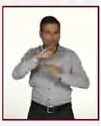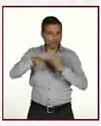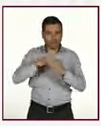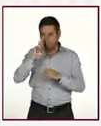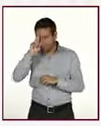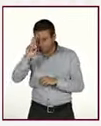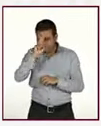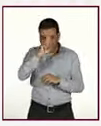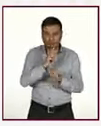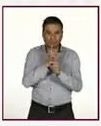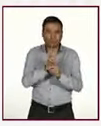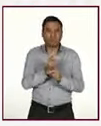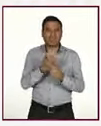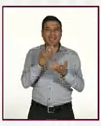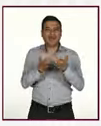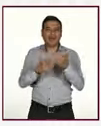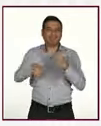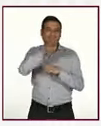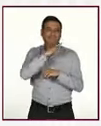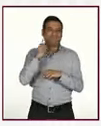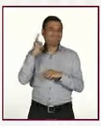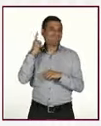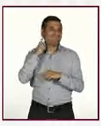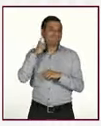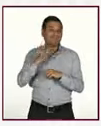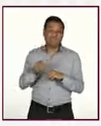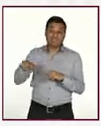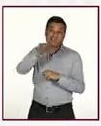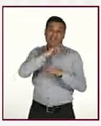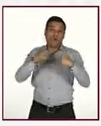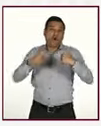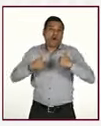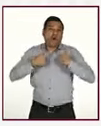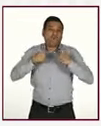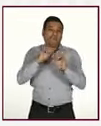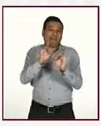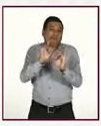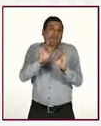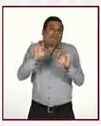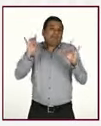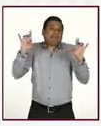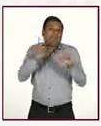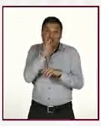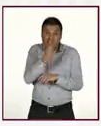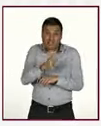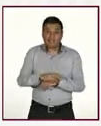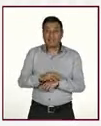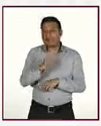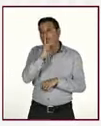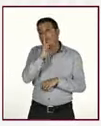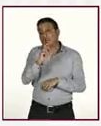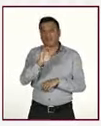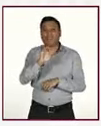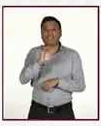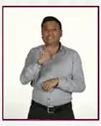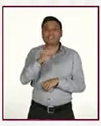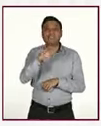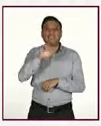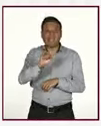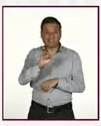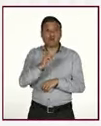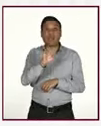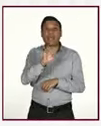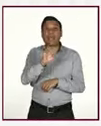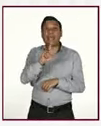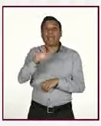es mucho ahora lo que escuchamos de es que la generación de cristal, es que le quiere que le digamos chiques y ellas. Pues al final